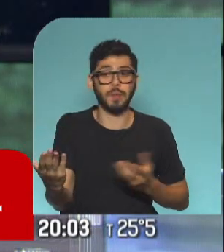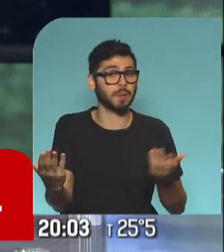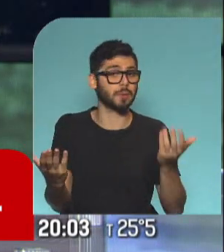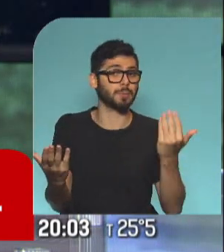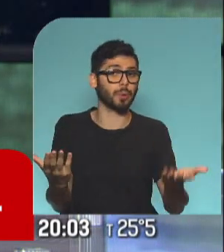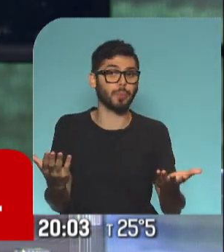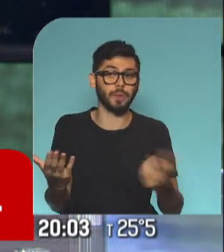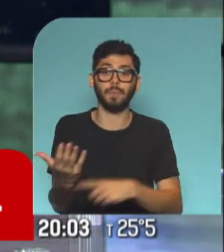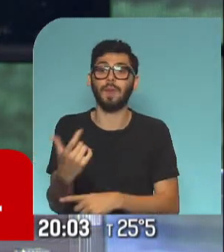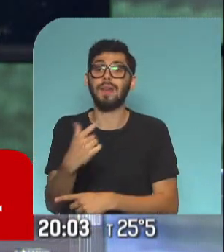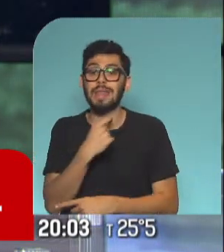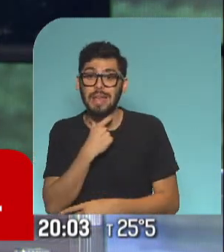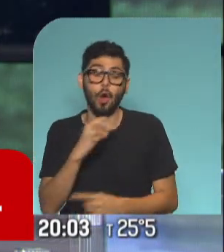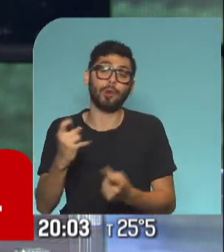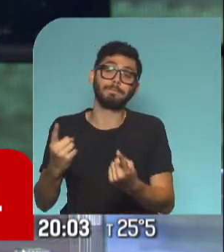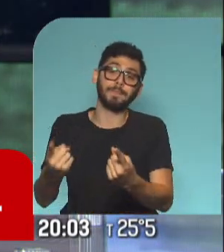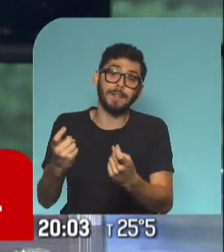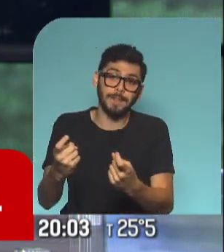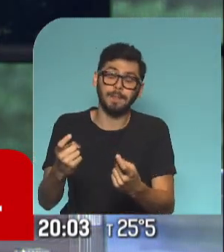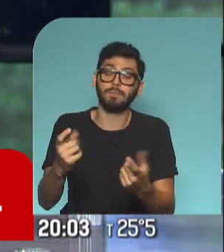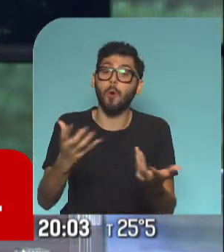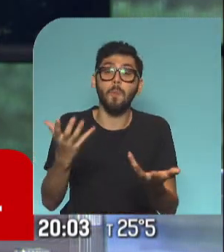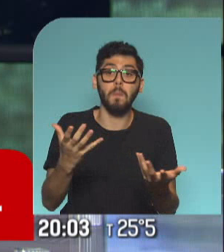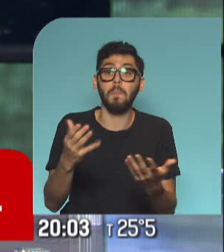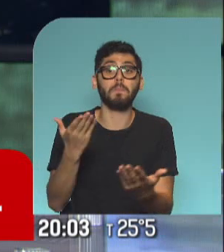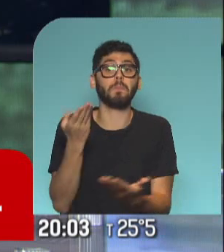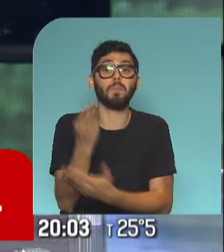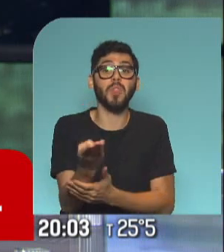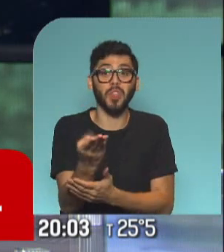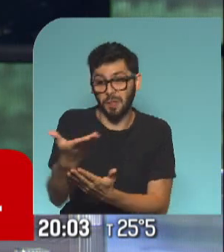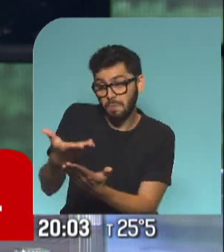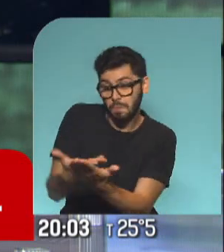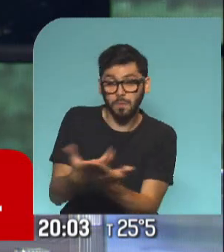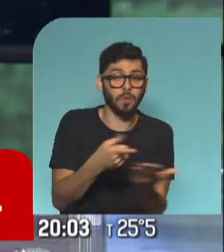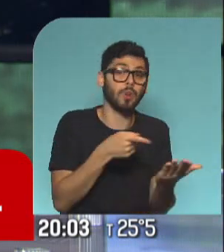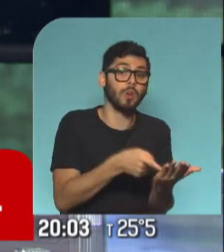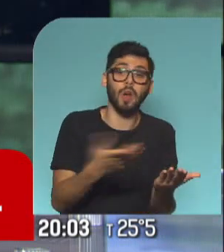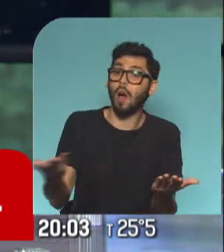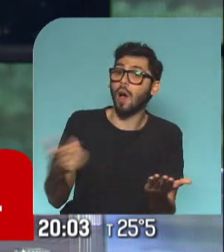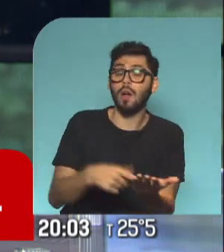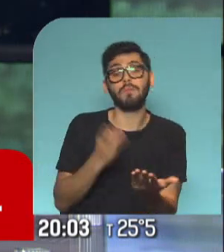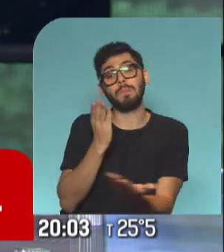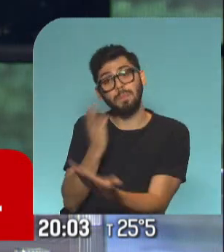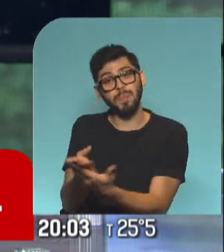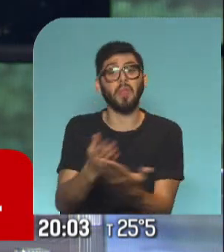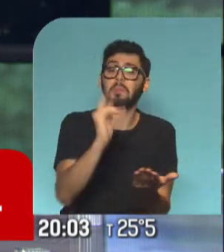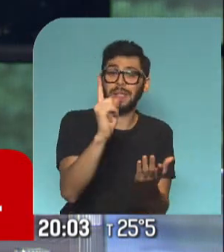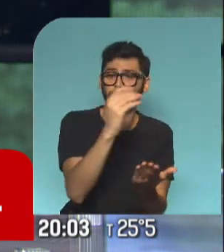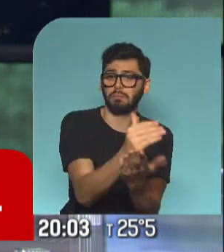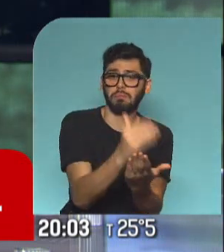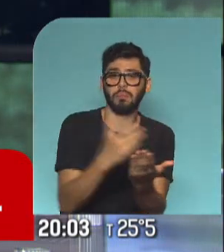inquietudes sus requerimientos y bueno en la otra parte la suya y el equilibrio